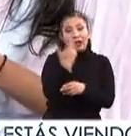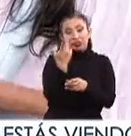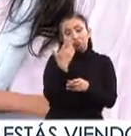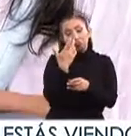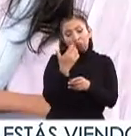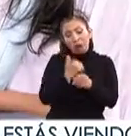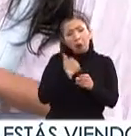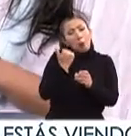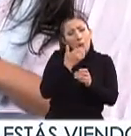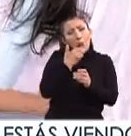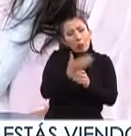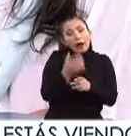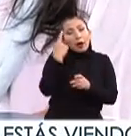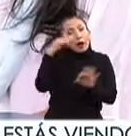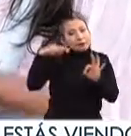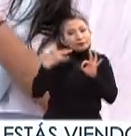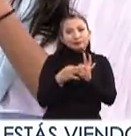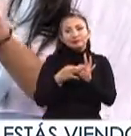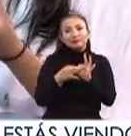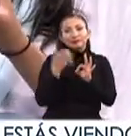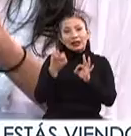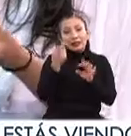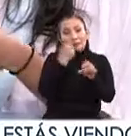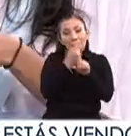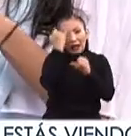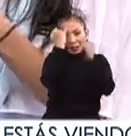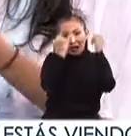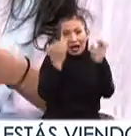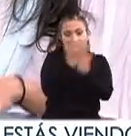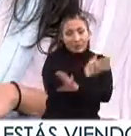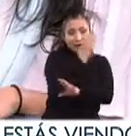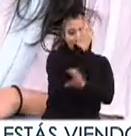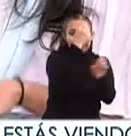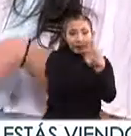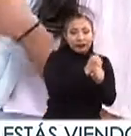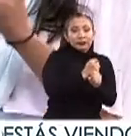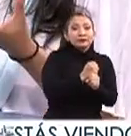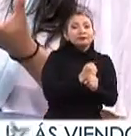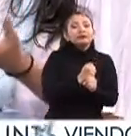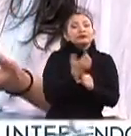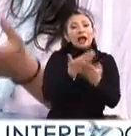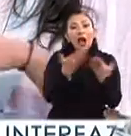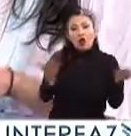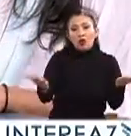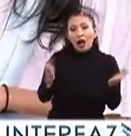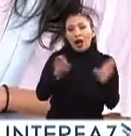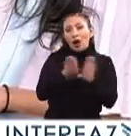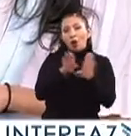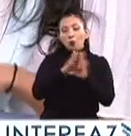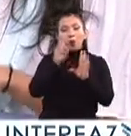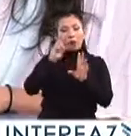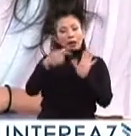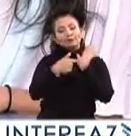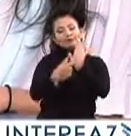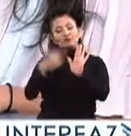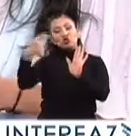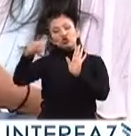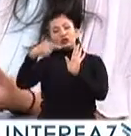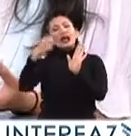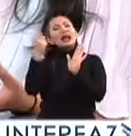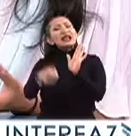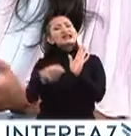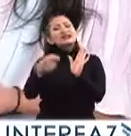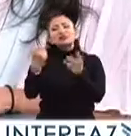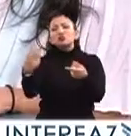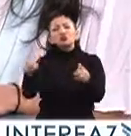la oportunidad de concretar esa primera idea que nació hace 3 años, pero ahora dándole pues también una visión desde la música y cómo